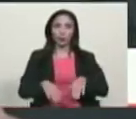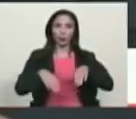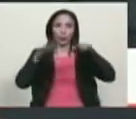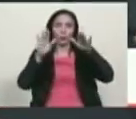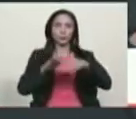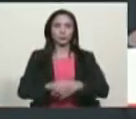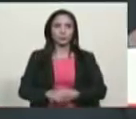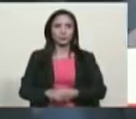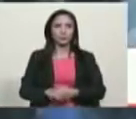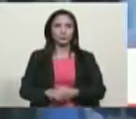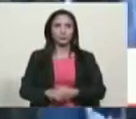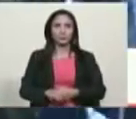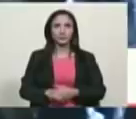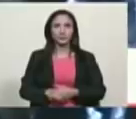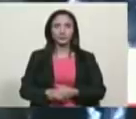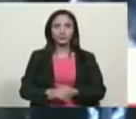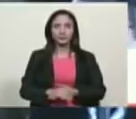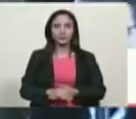todavía, pero ya ha crecido.